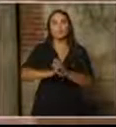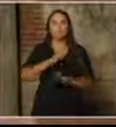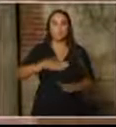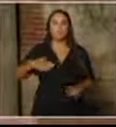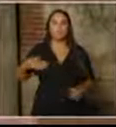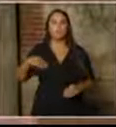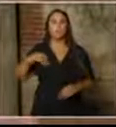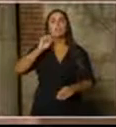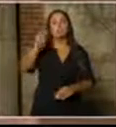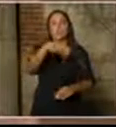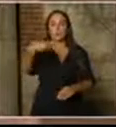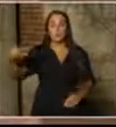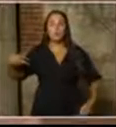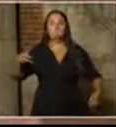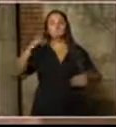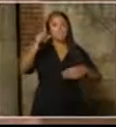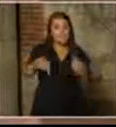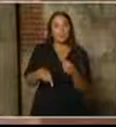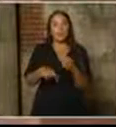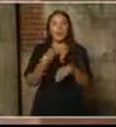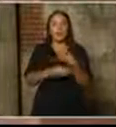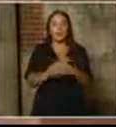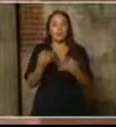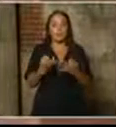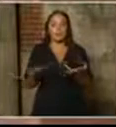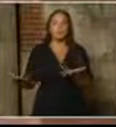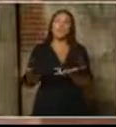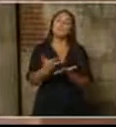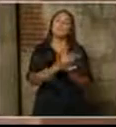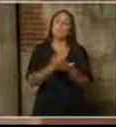resoluciones y desestimar todos los casos.